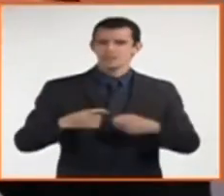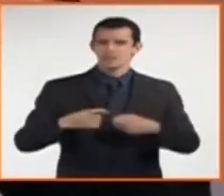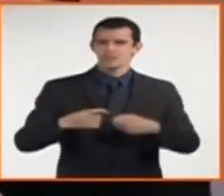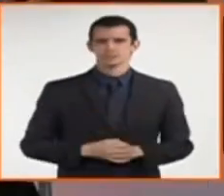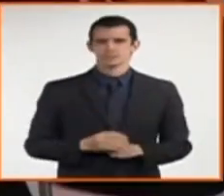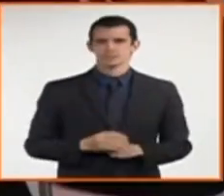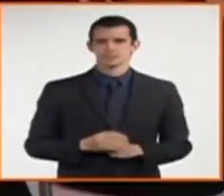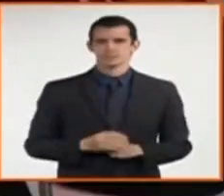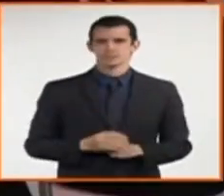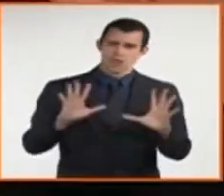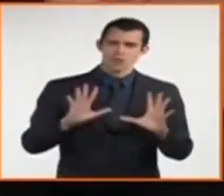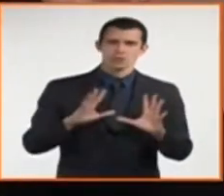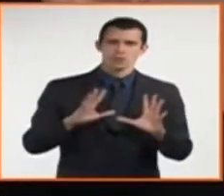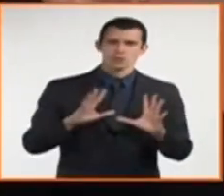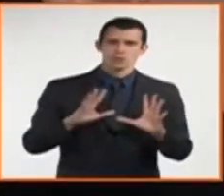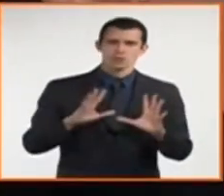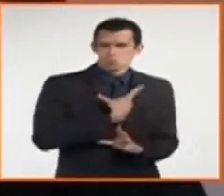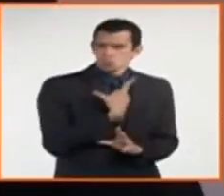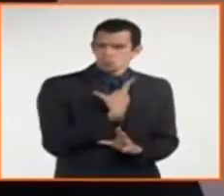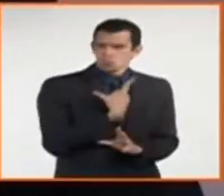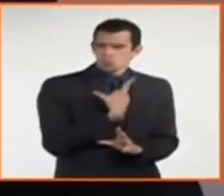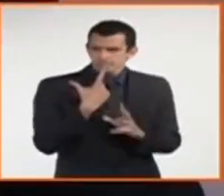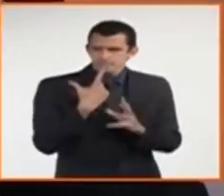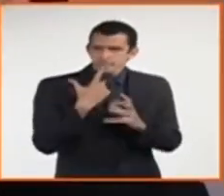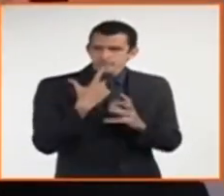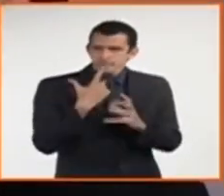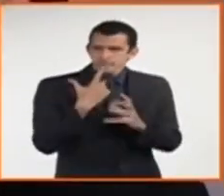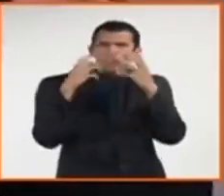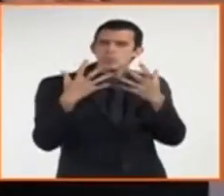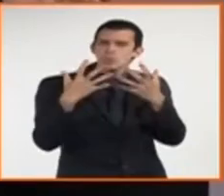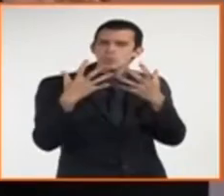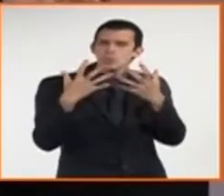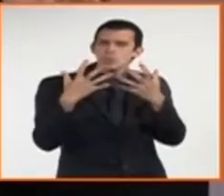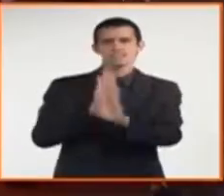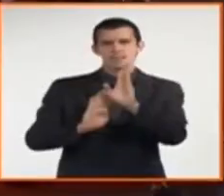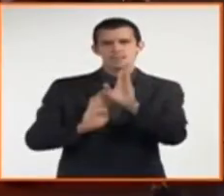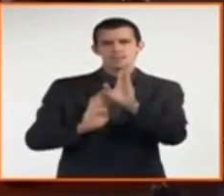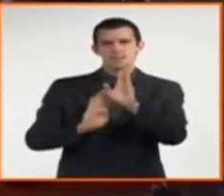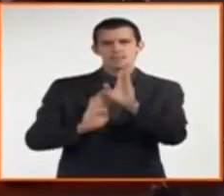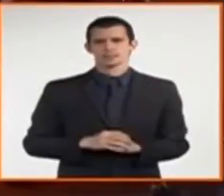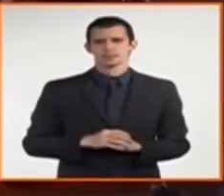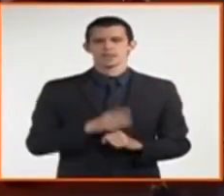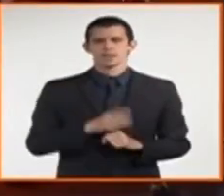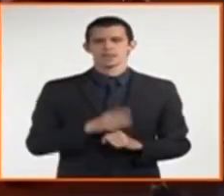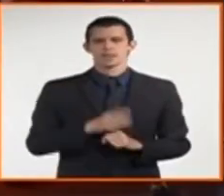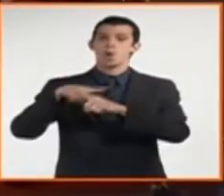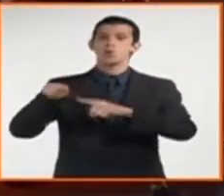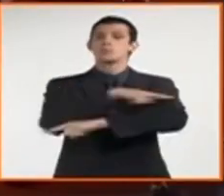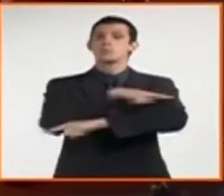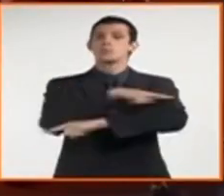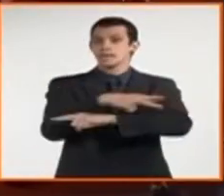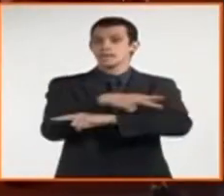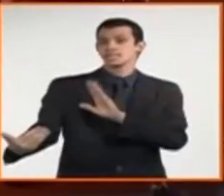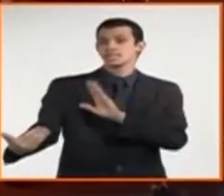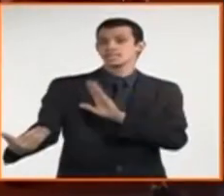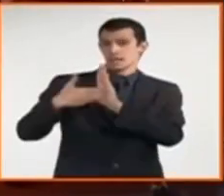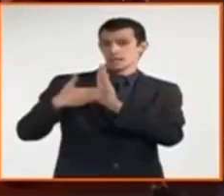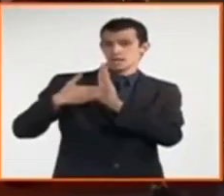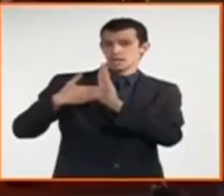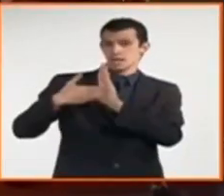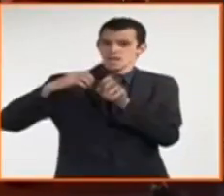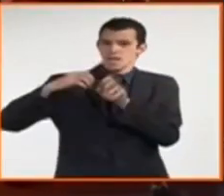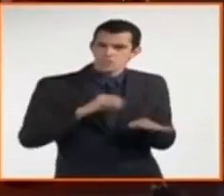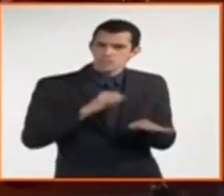cultural es mucho más amplio que es víctor seguramente al final va a decir algo el tema